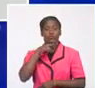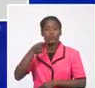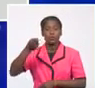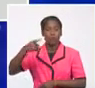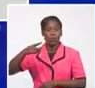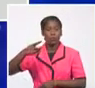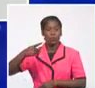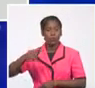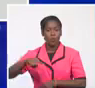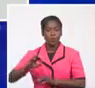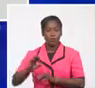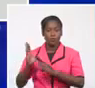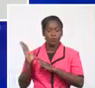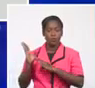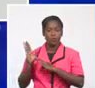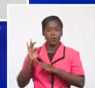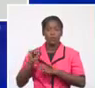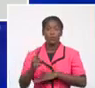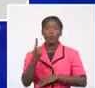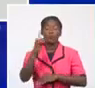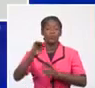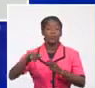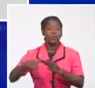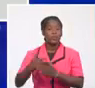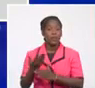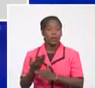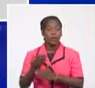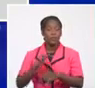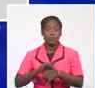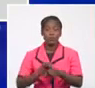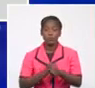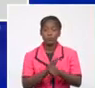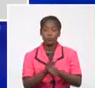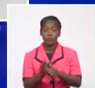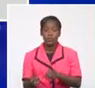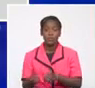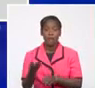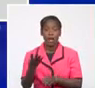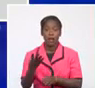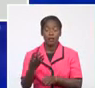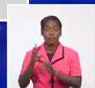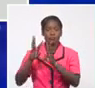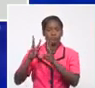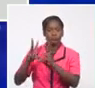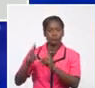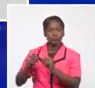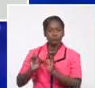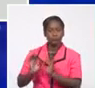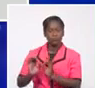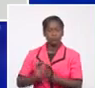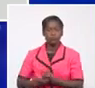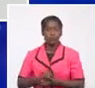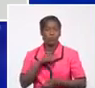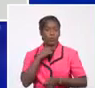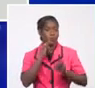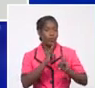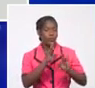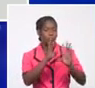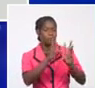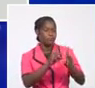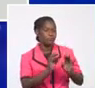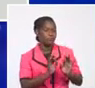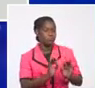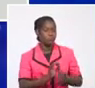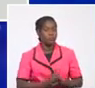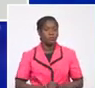comportamiento del día. Ahora, si vemos el acumulado de países con mayor número